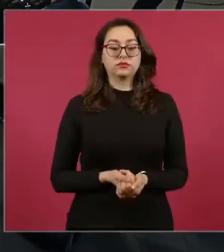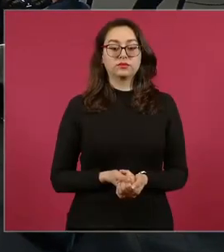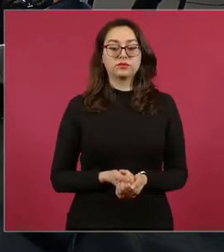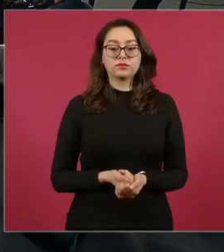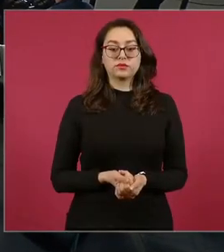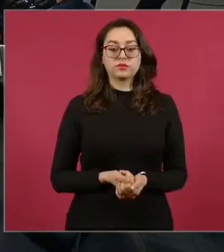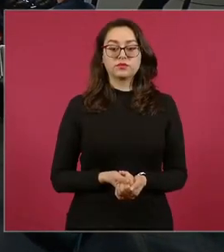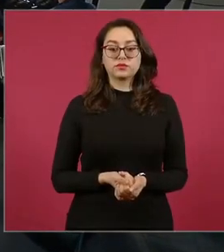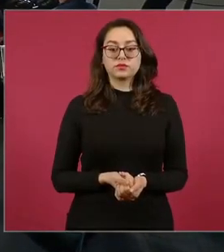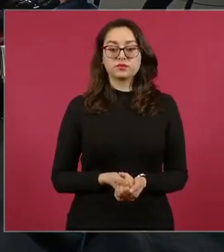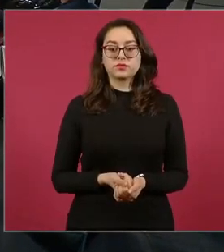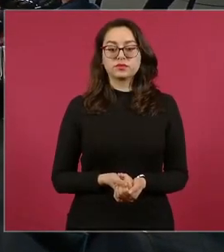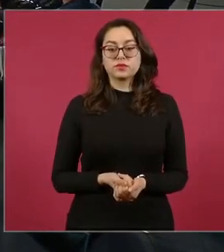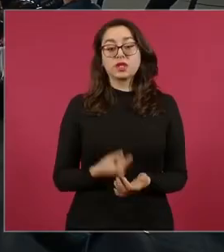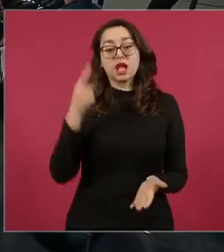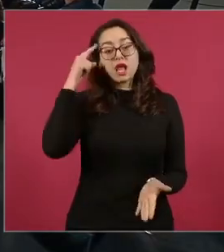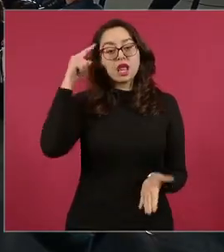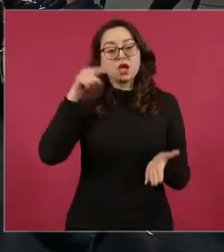este señor Hinojosa,